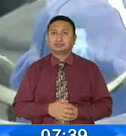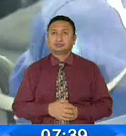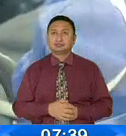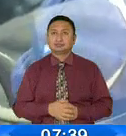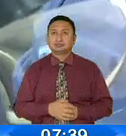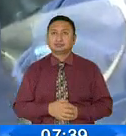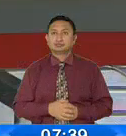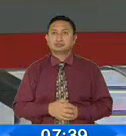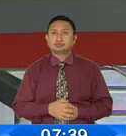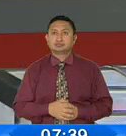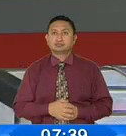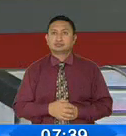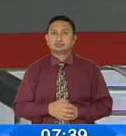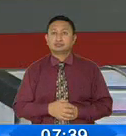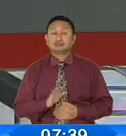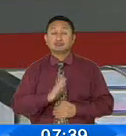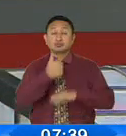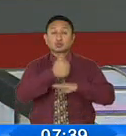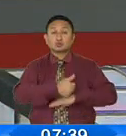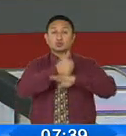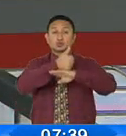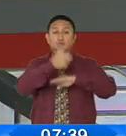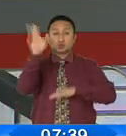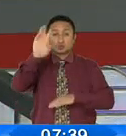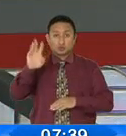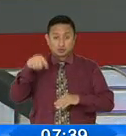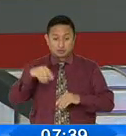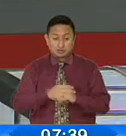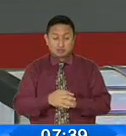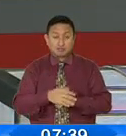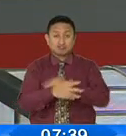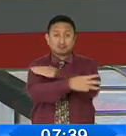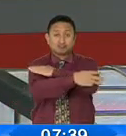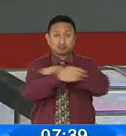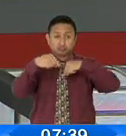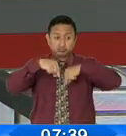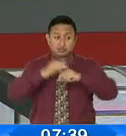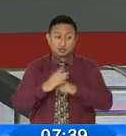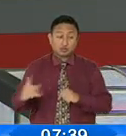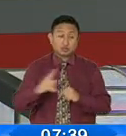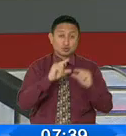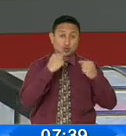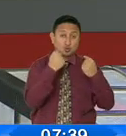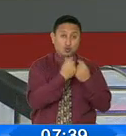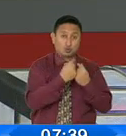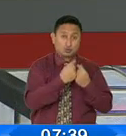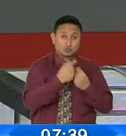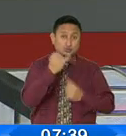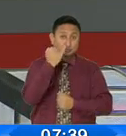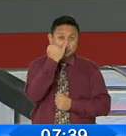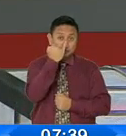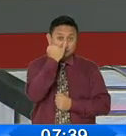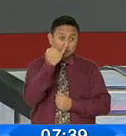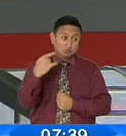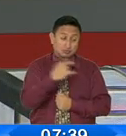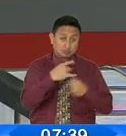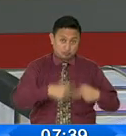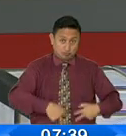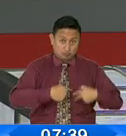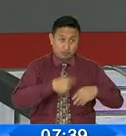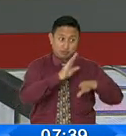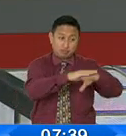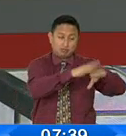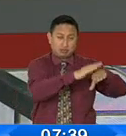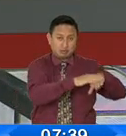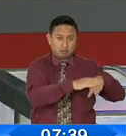Rojas. Las autoridades de salud de Pastaza buscan persuadir a los indígenas de 7 nacionalidades que viven en esta provincia amazónica para